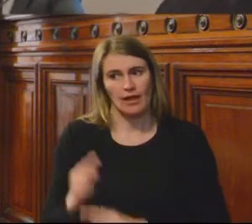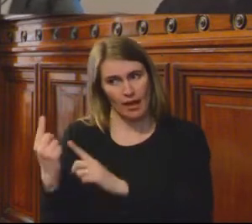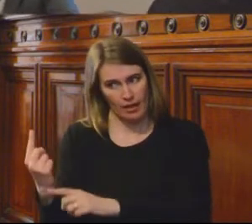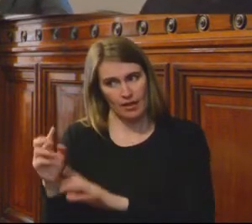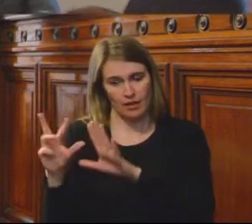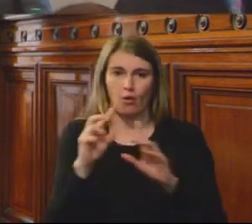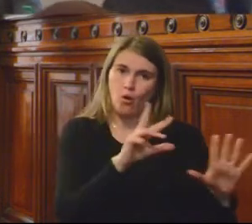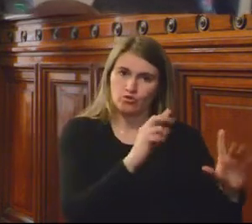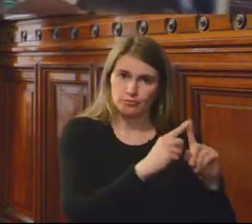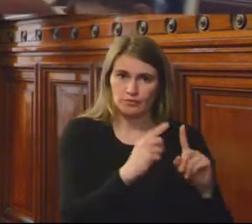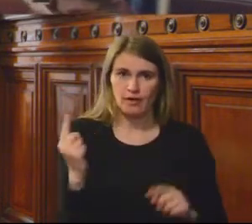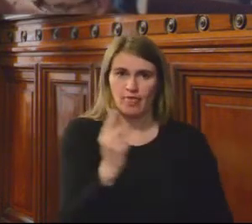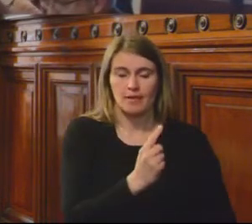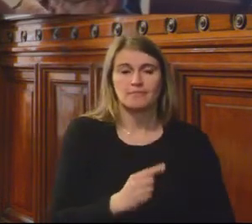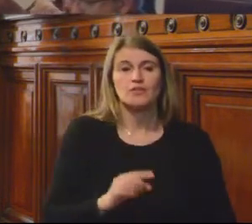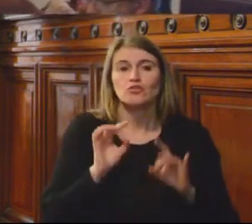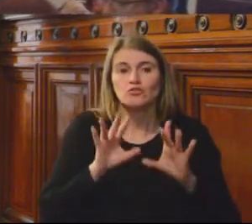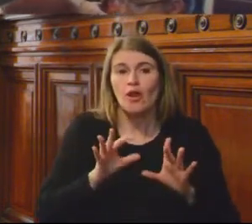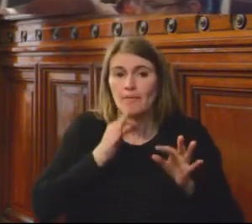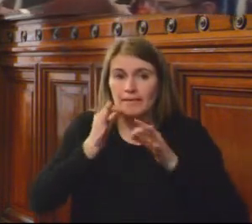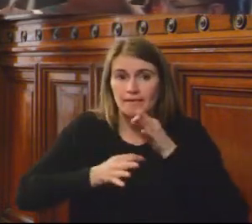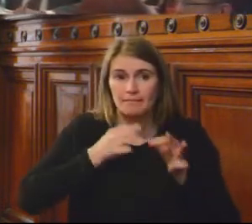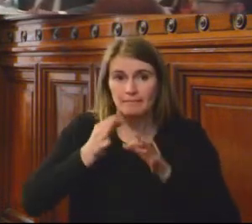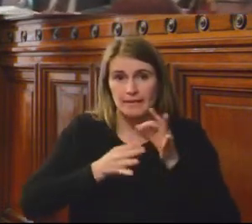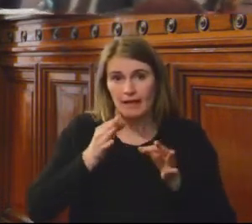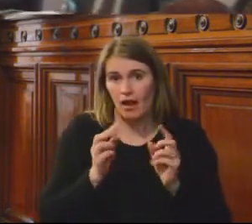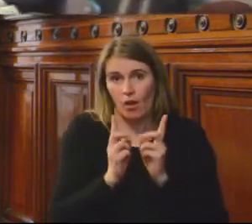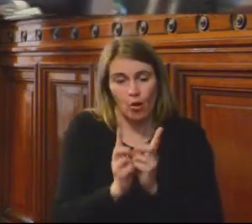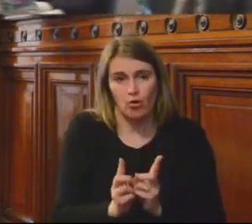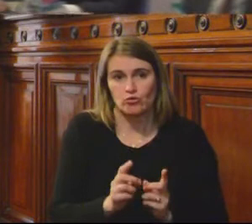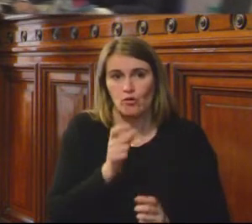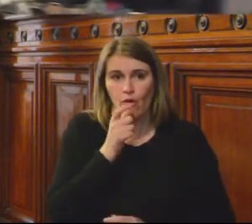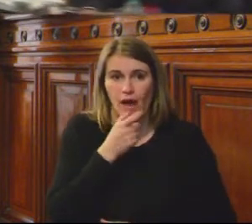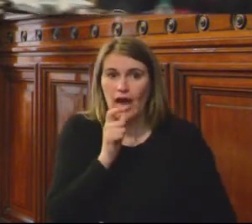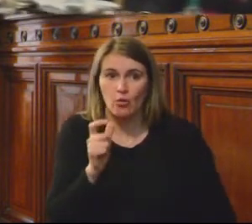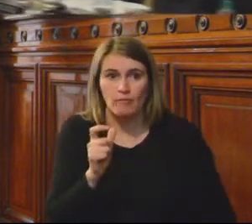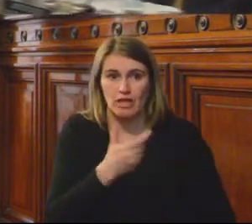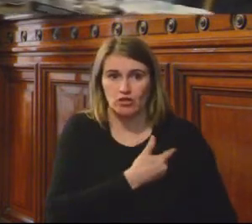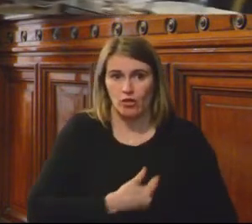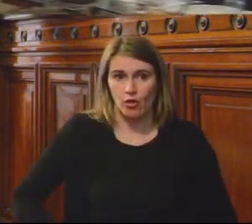Sí, buenas tardes. Solamente quería responder brevemente algunos argumentos del gobierno.